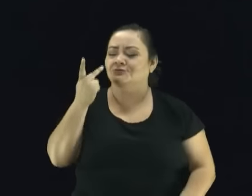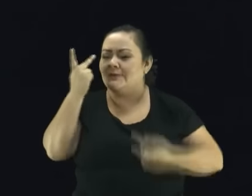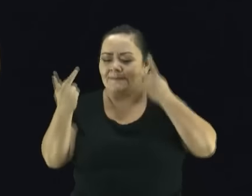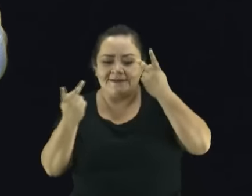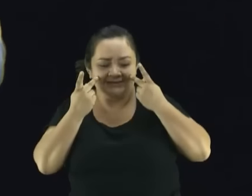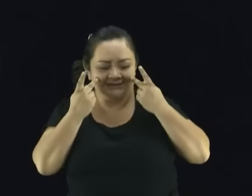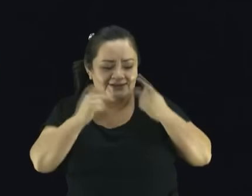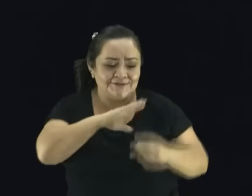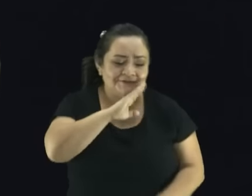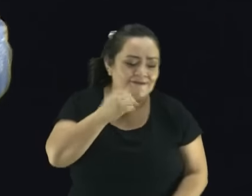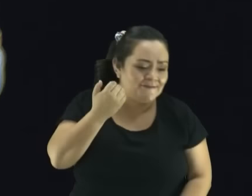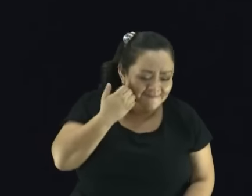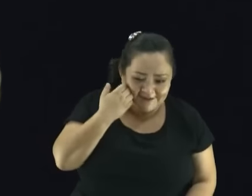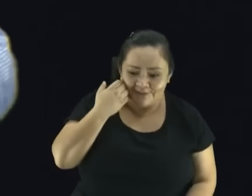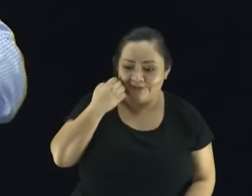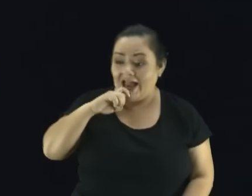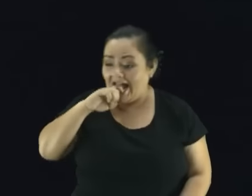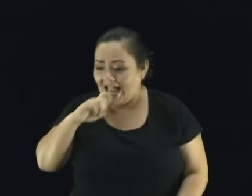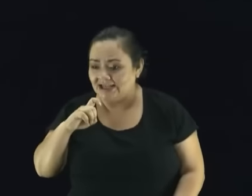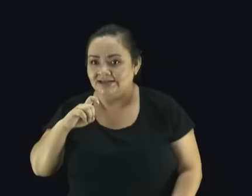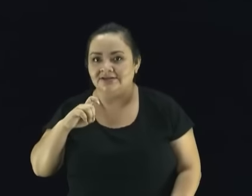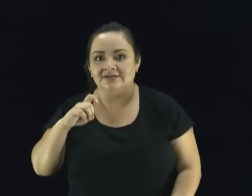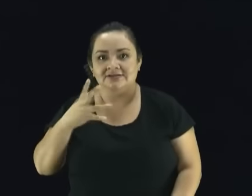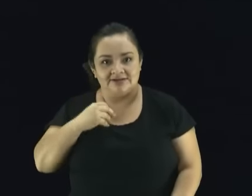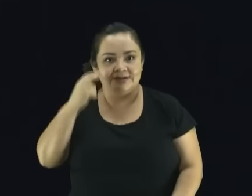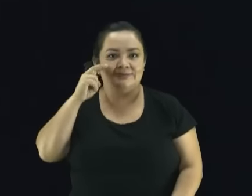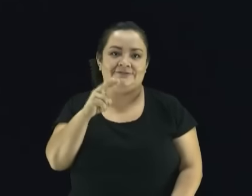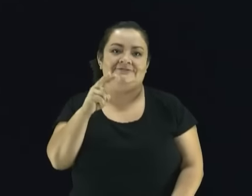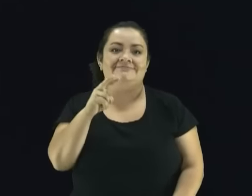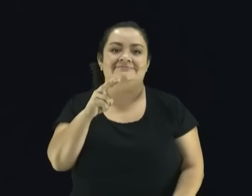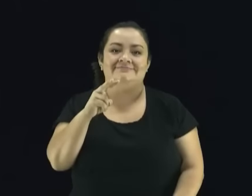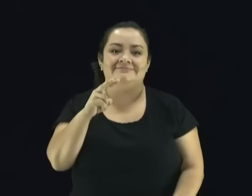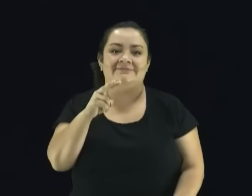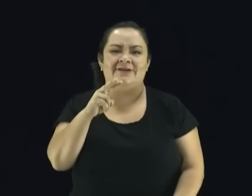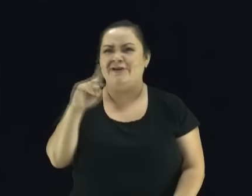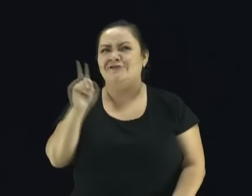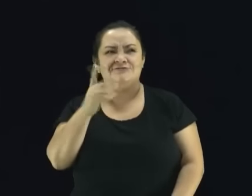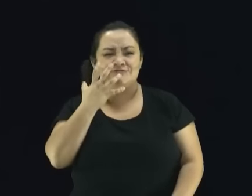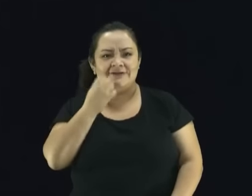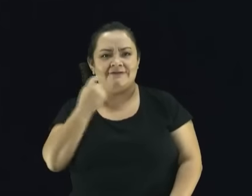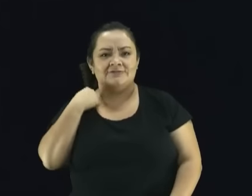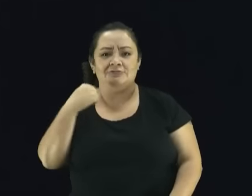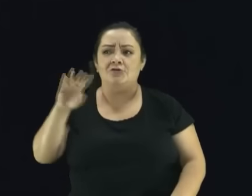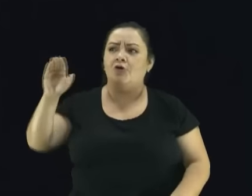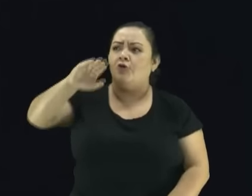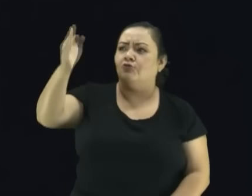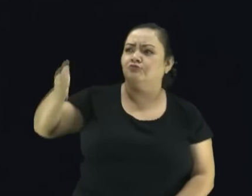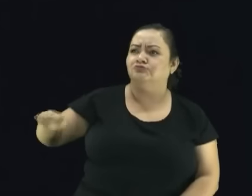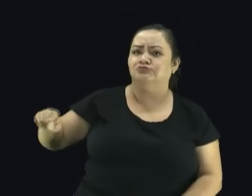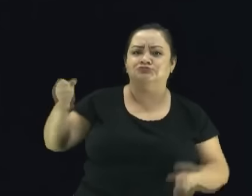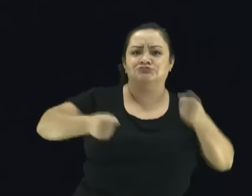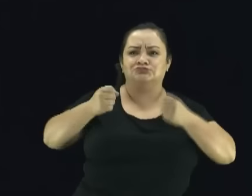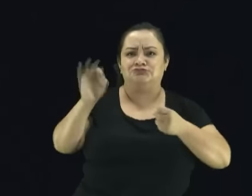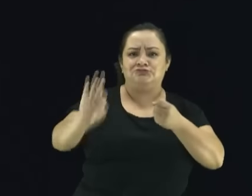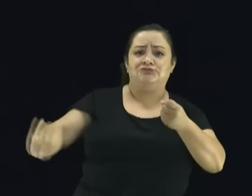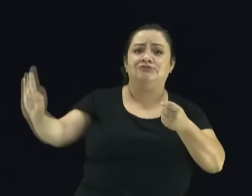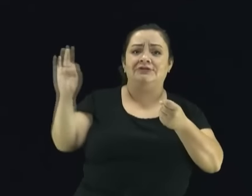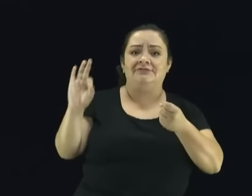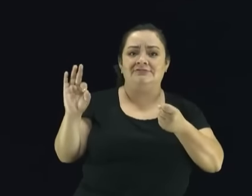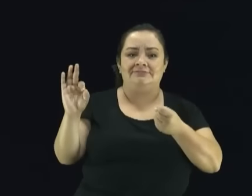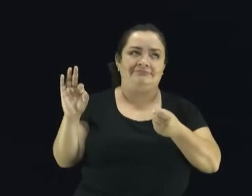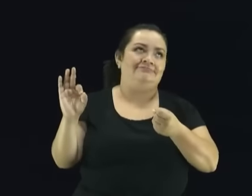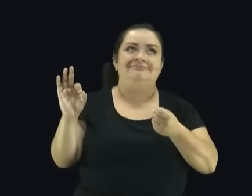y a las viudas y a los indigentes eso queremos ver no queremos ver tus camionetas ni tus motos de lujo no nos interesan